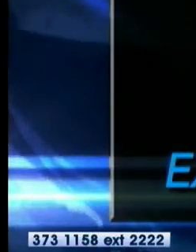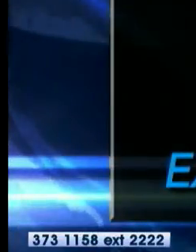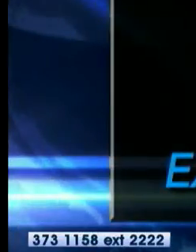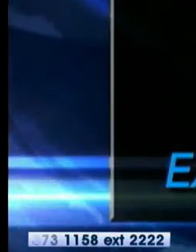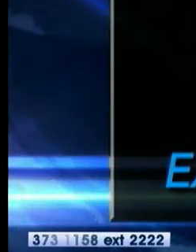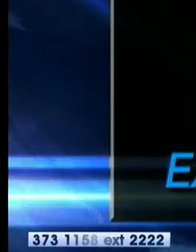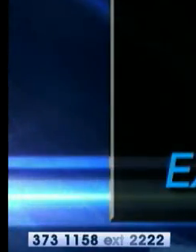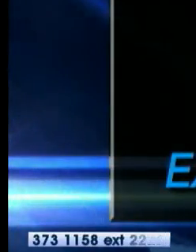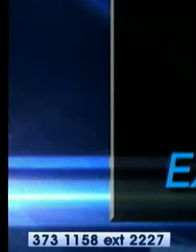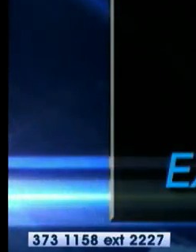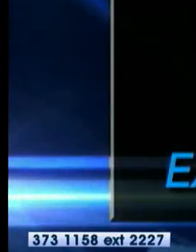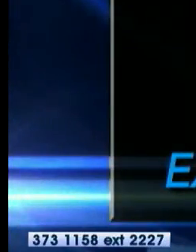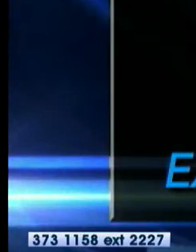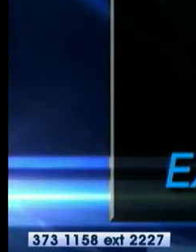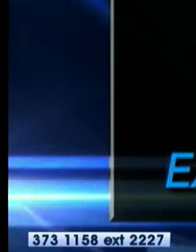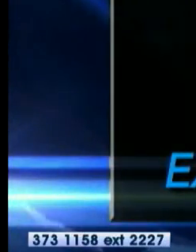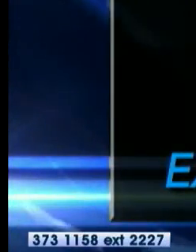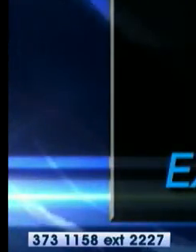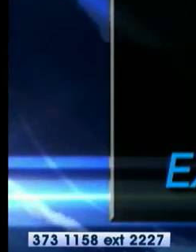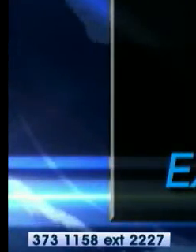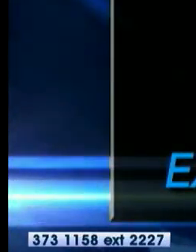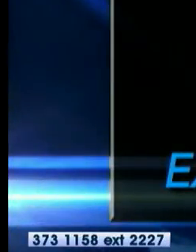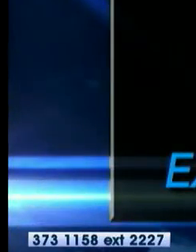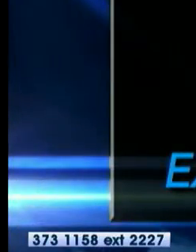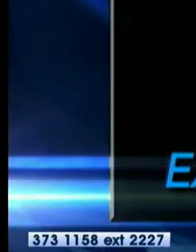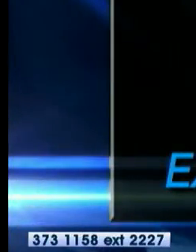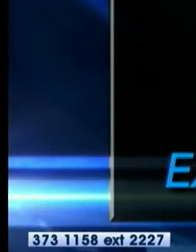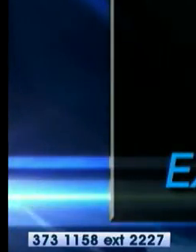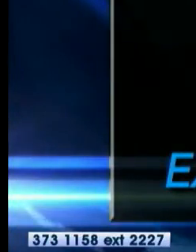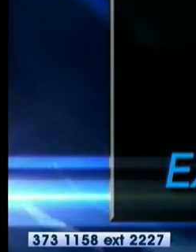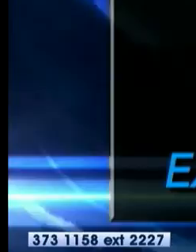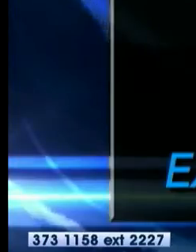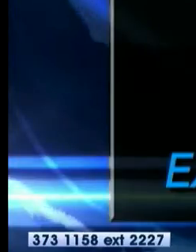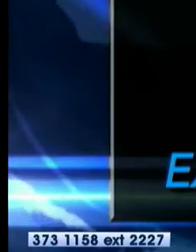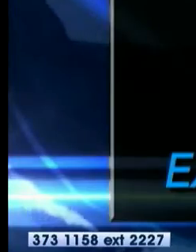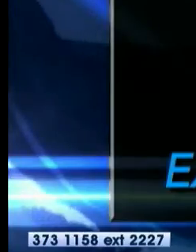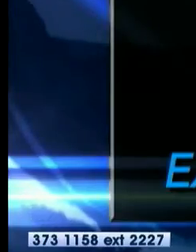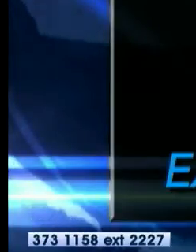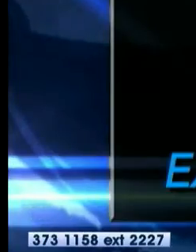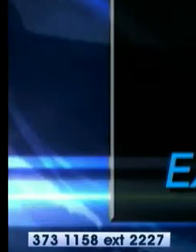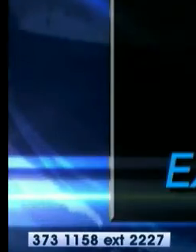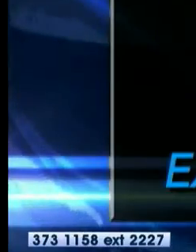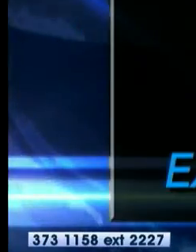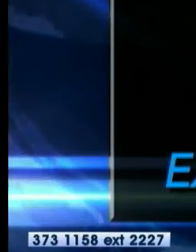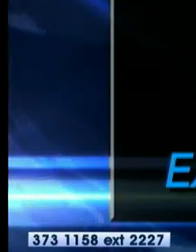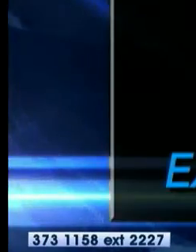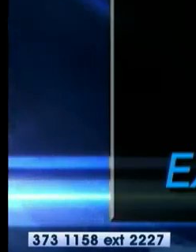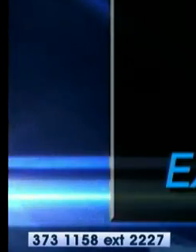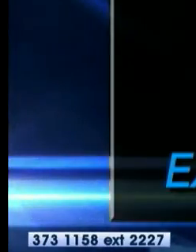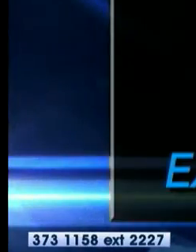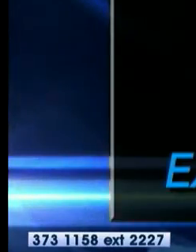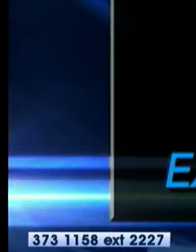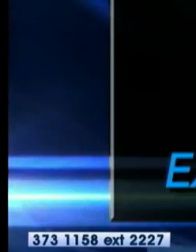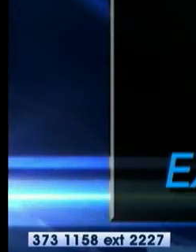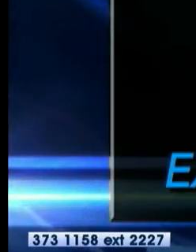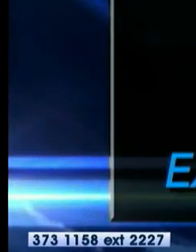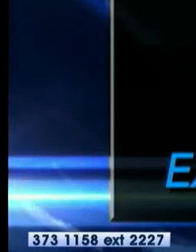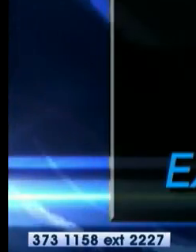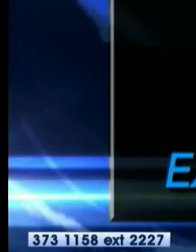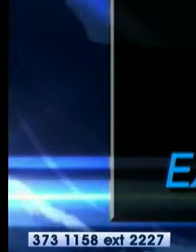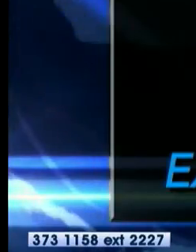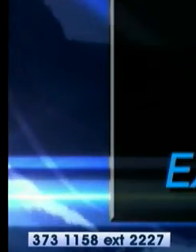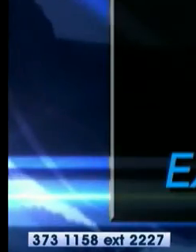Ahí están los números telefónicos a los que nos pueden llamar para acudir a su sector, a su barrio, al sitio en el que usted vive, en el que